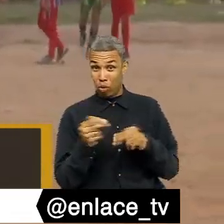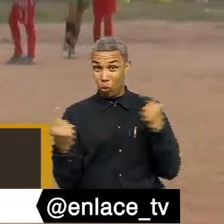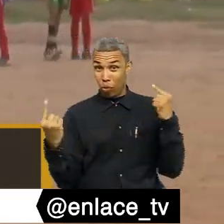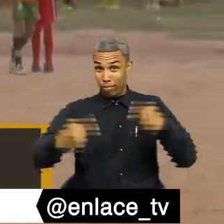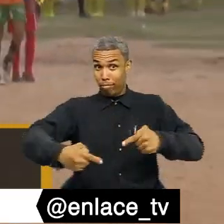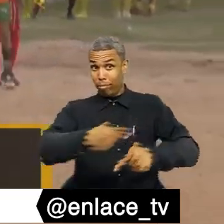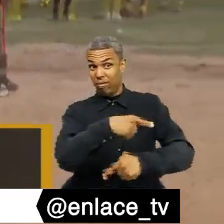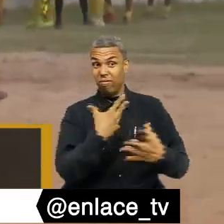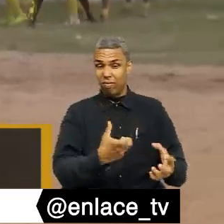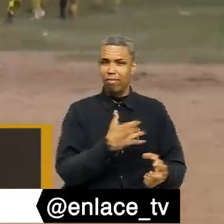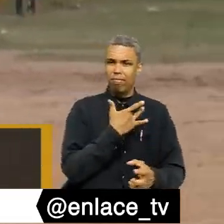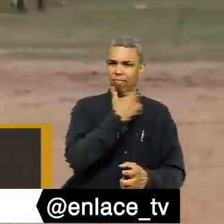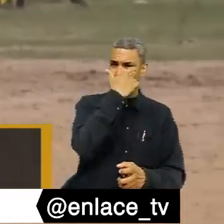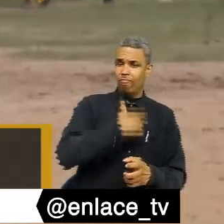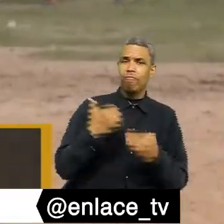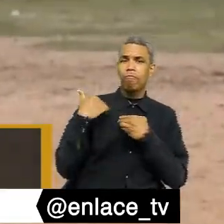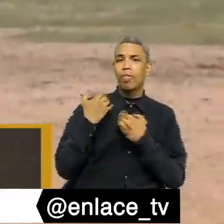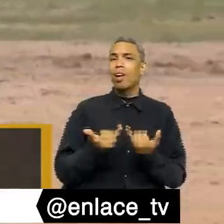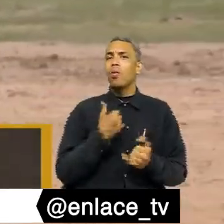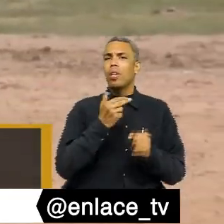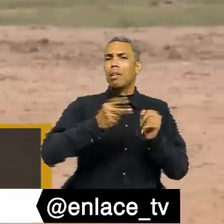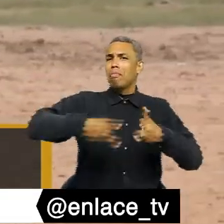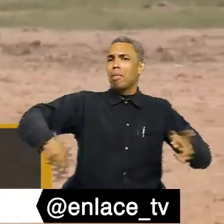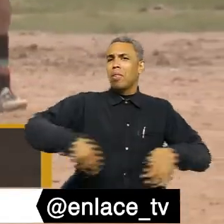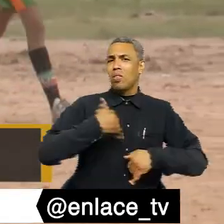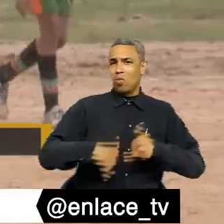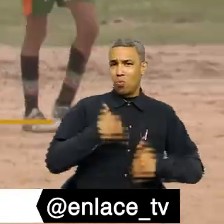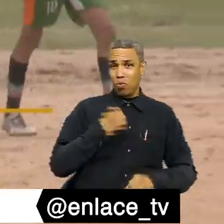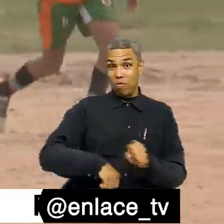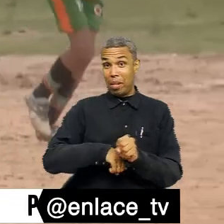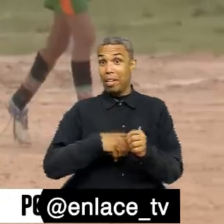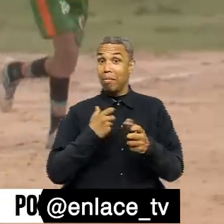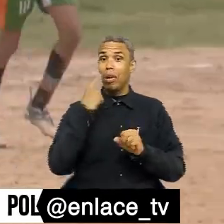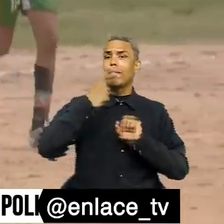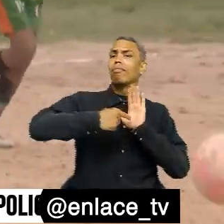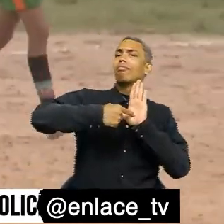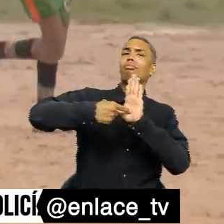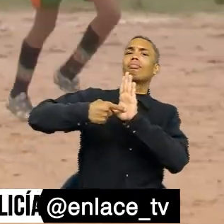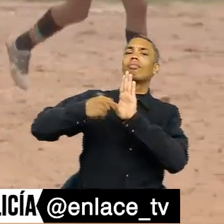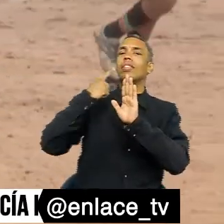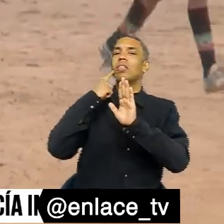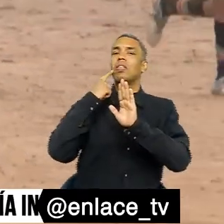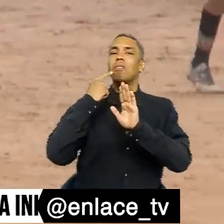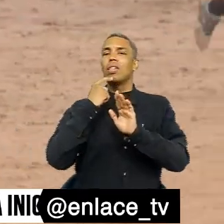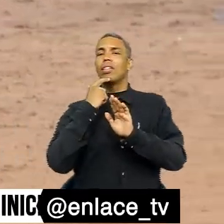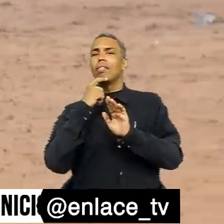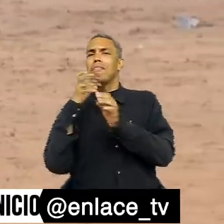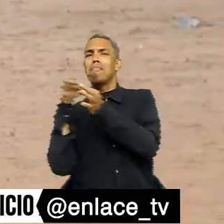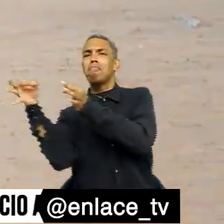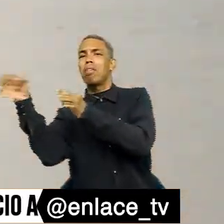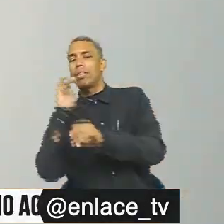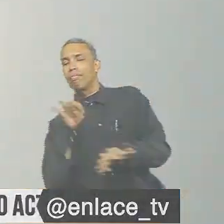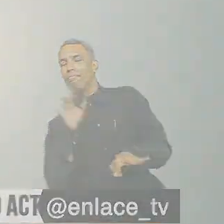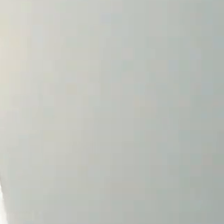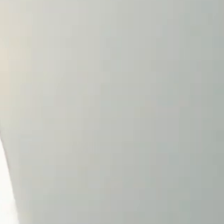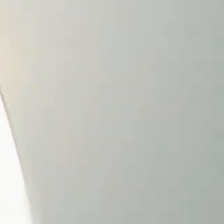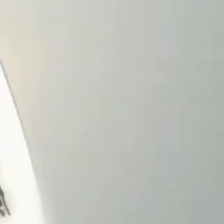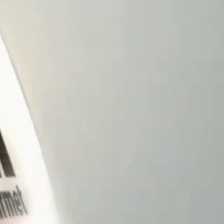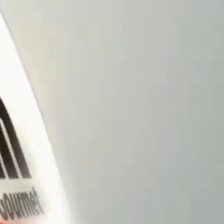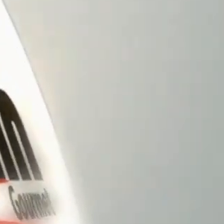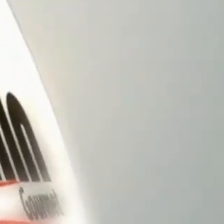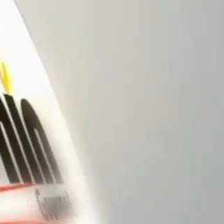excelente oportunidad para los futbolistas barranqueños, puesto que allí se dan a conocer con su fútbol y sus talentos. Hasta